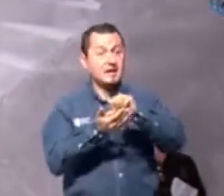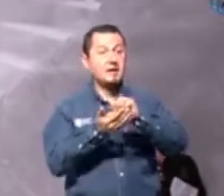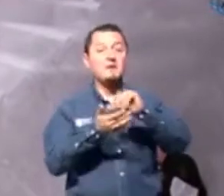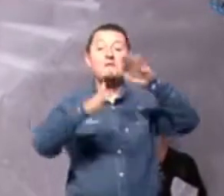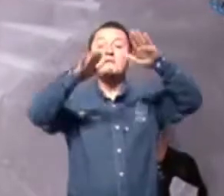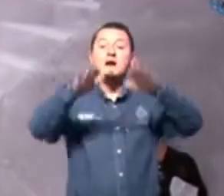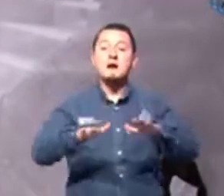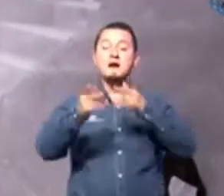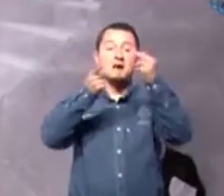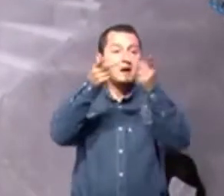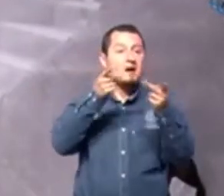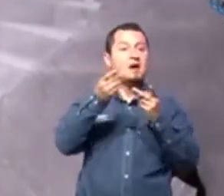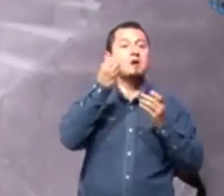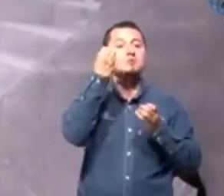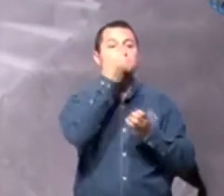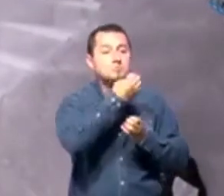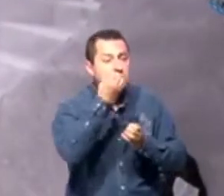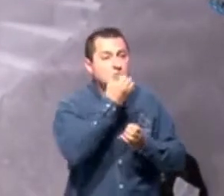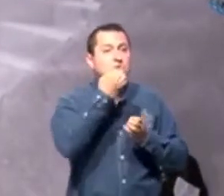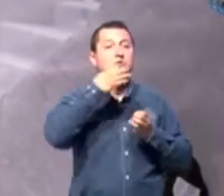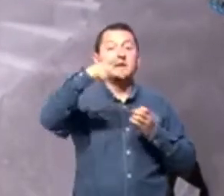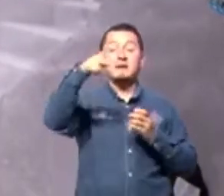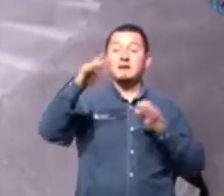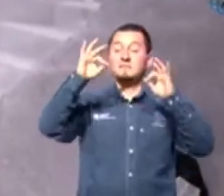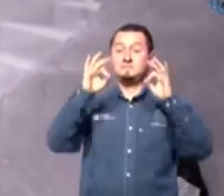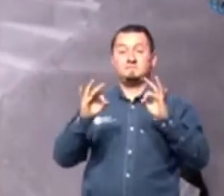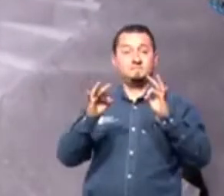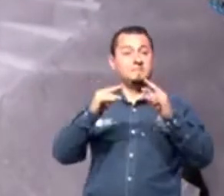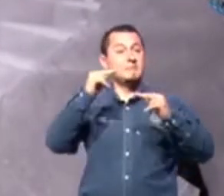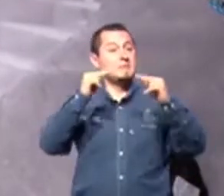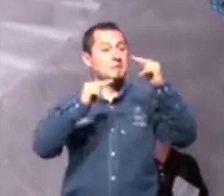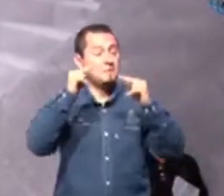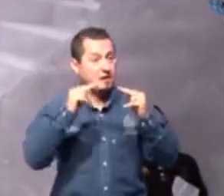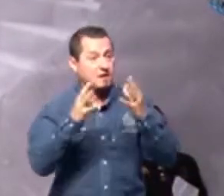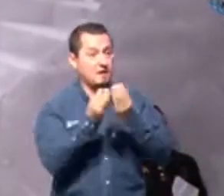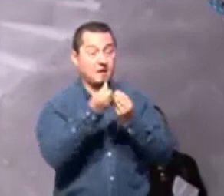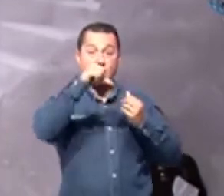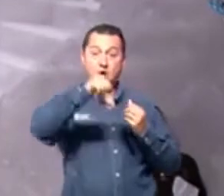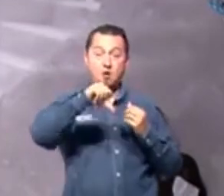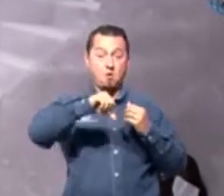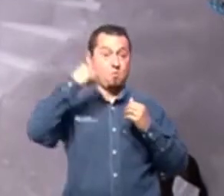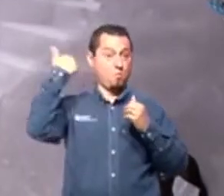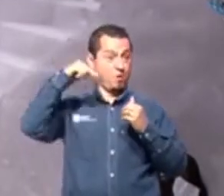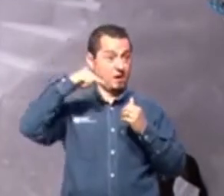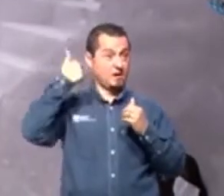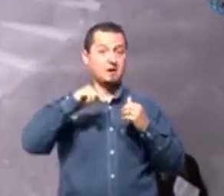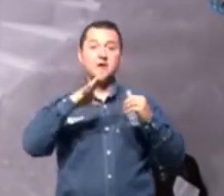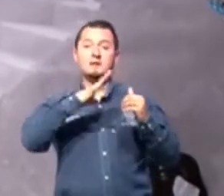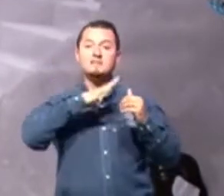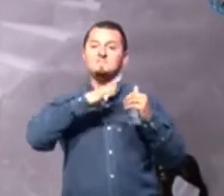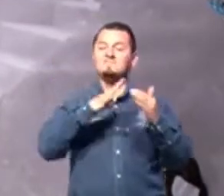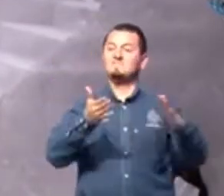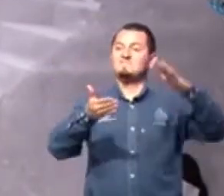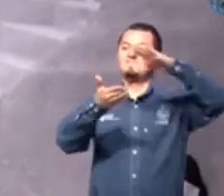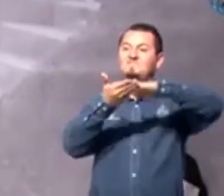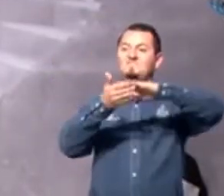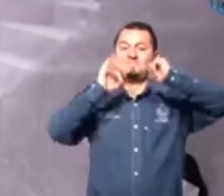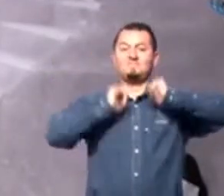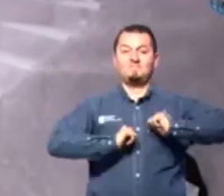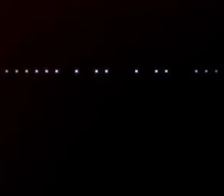bajar la deserción de escolar en el nivel medio superior, que hoy en Guadalajara está por encima del